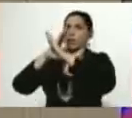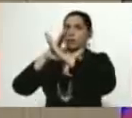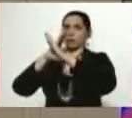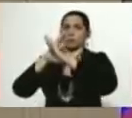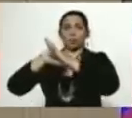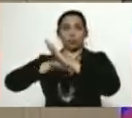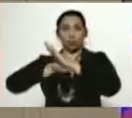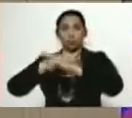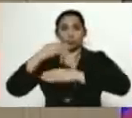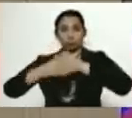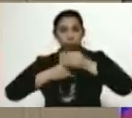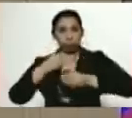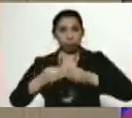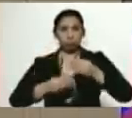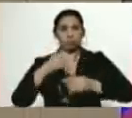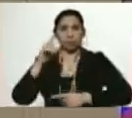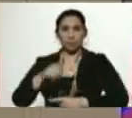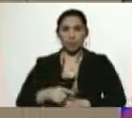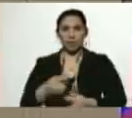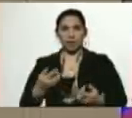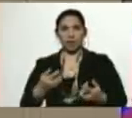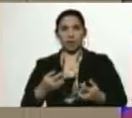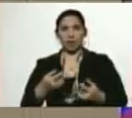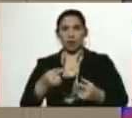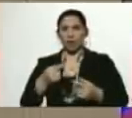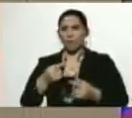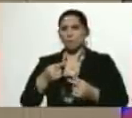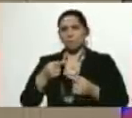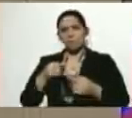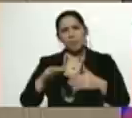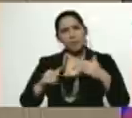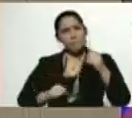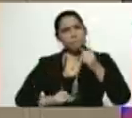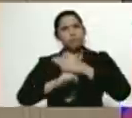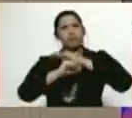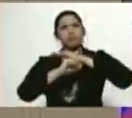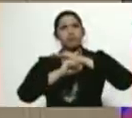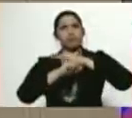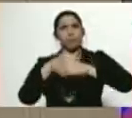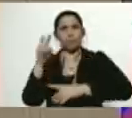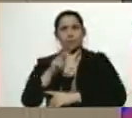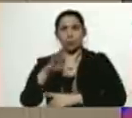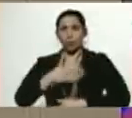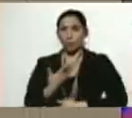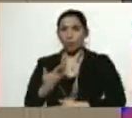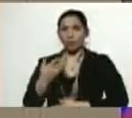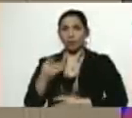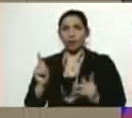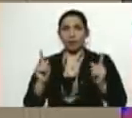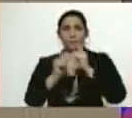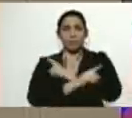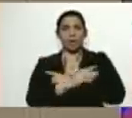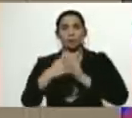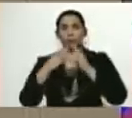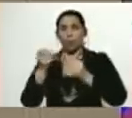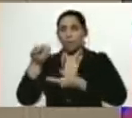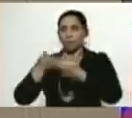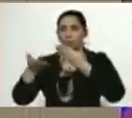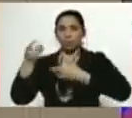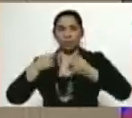fabricando los medios de transporte y llegará el momento en que Venezuela pueda sustituir todas las importaciones que han tratado